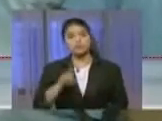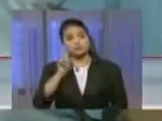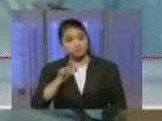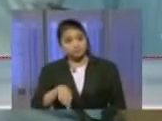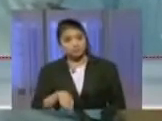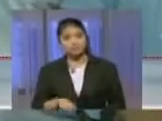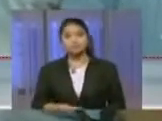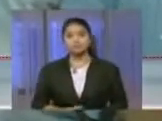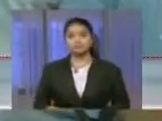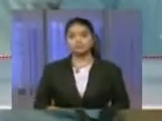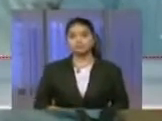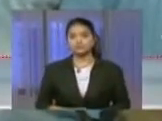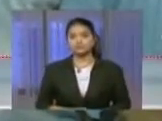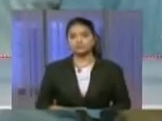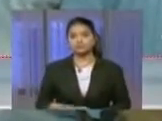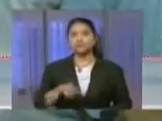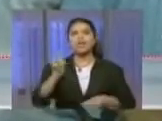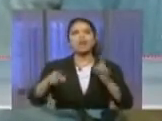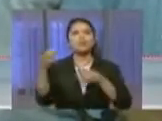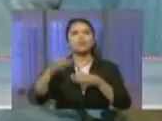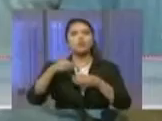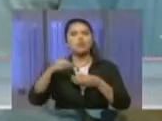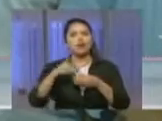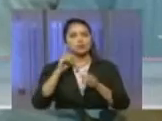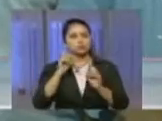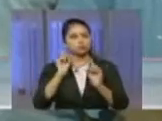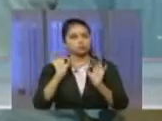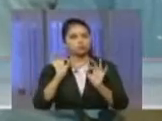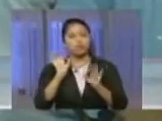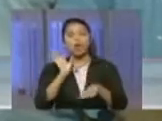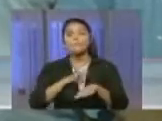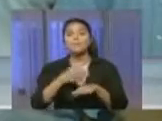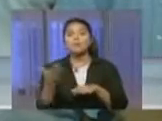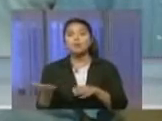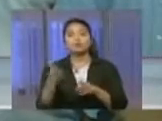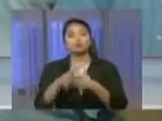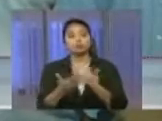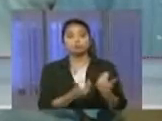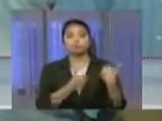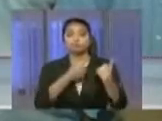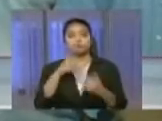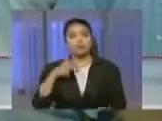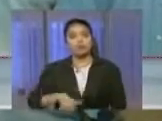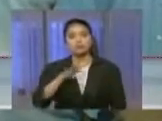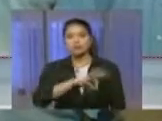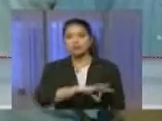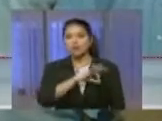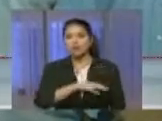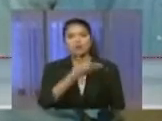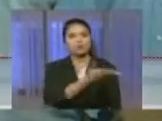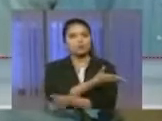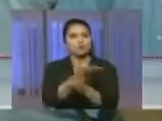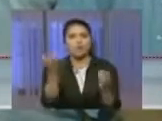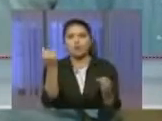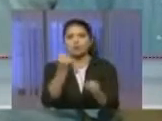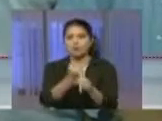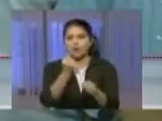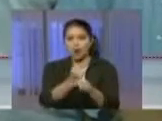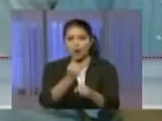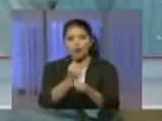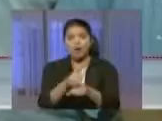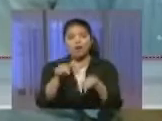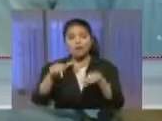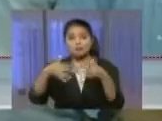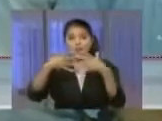presidente algunos datos sobre todo por el tema la responsabilidad social con la clase trabajadora